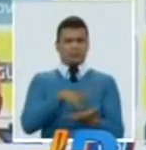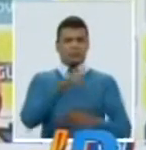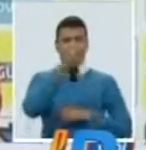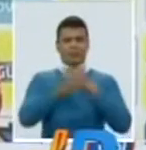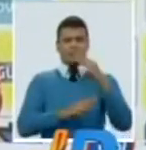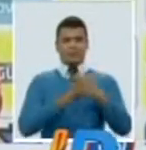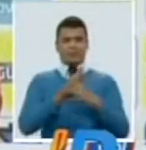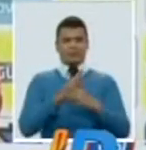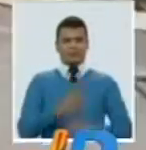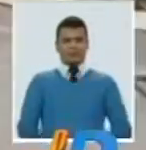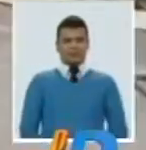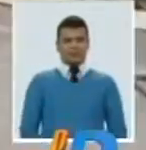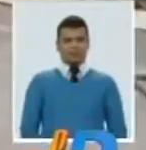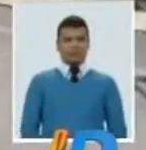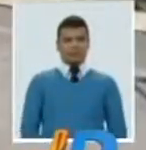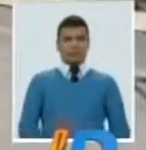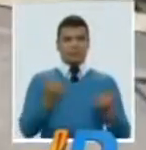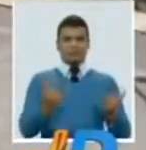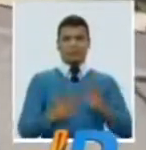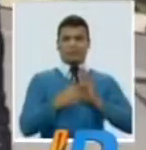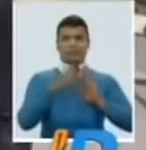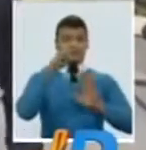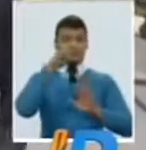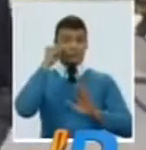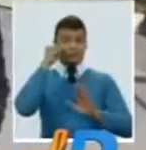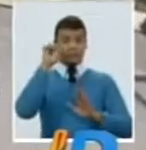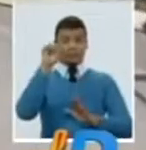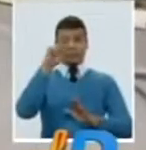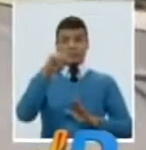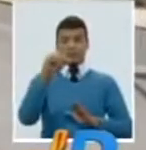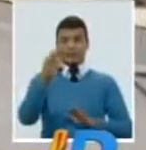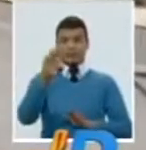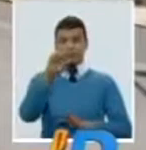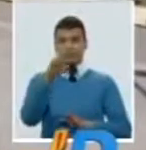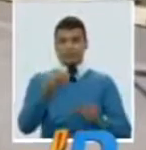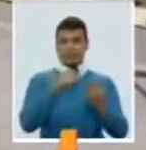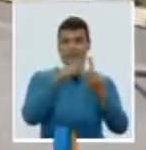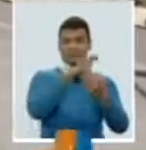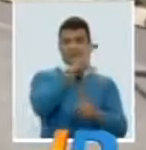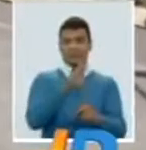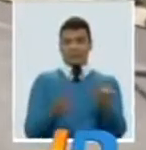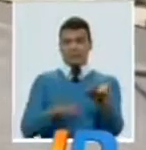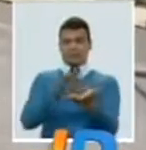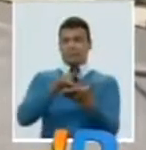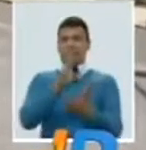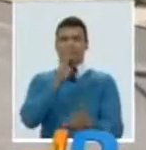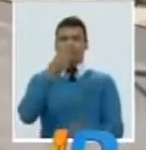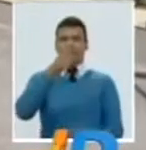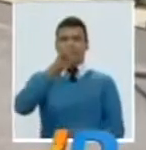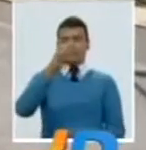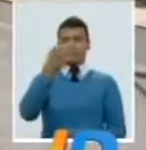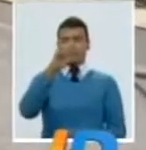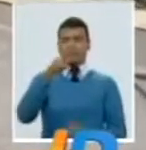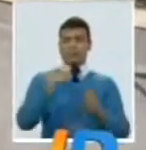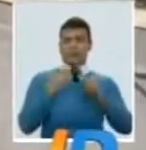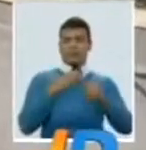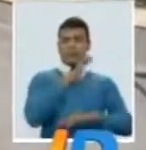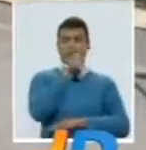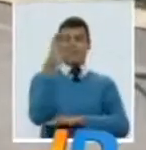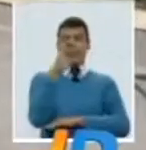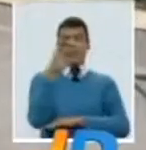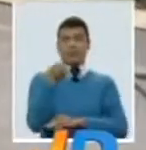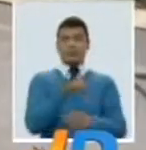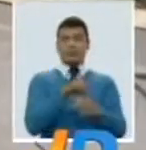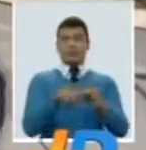un mundial. Vamos a Candelaria. Andrés Díaz y más pacífico está con Hugo Rodallega. El ex selección Colombia de